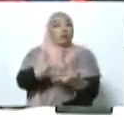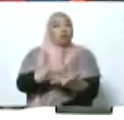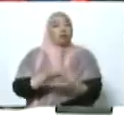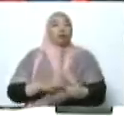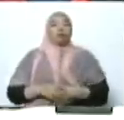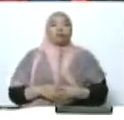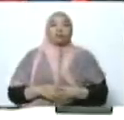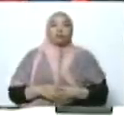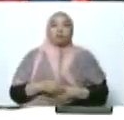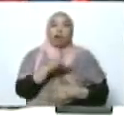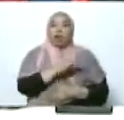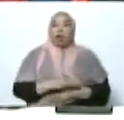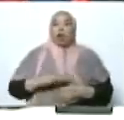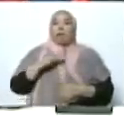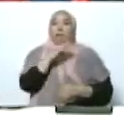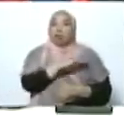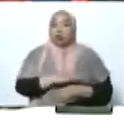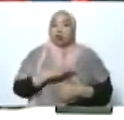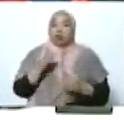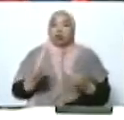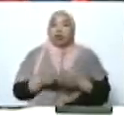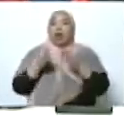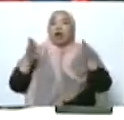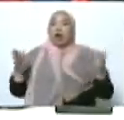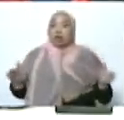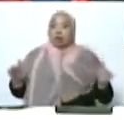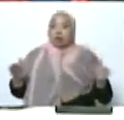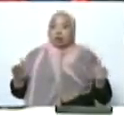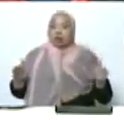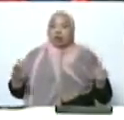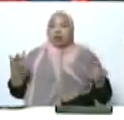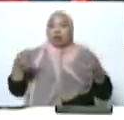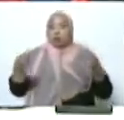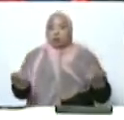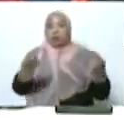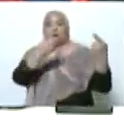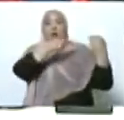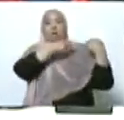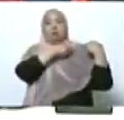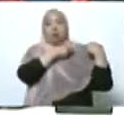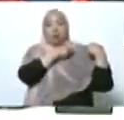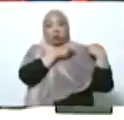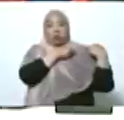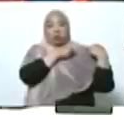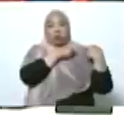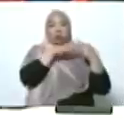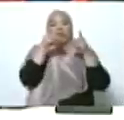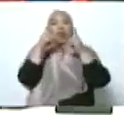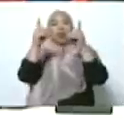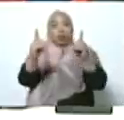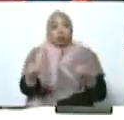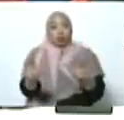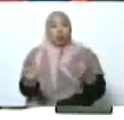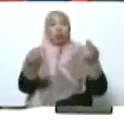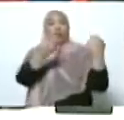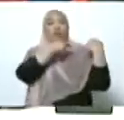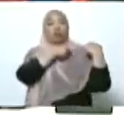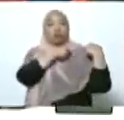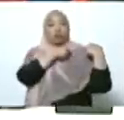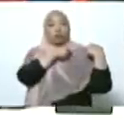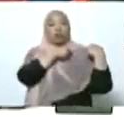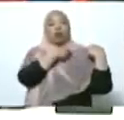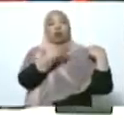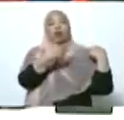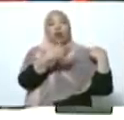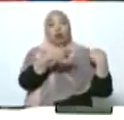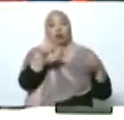Misiones y grandes misiones. La propuesta es que esa responsabilidad recaiga, la instrucción es que esa responsabilidad